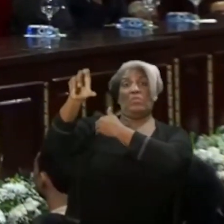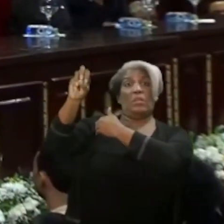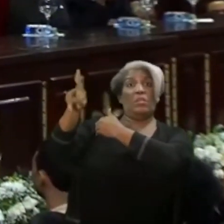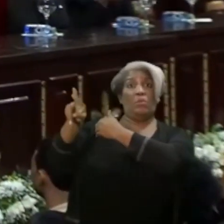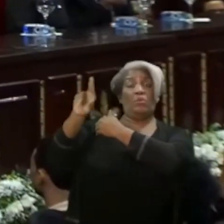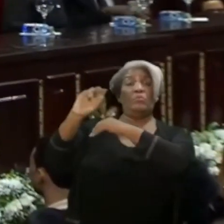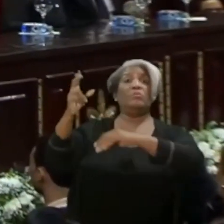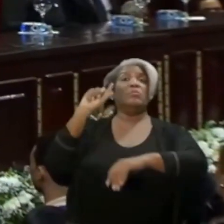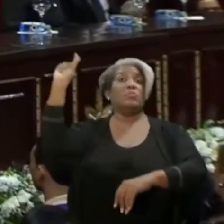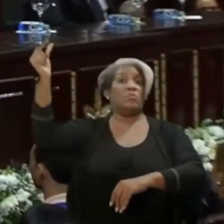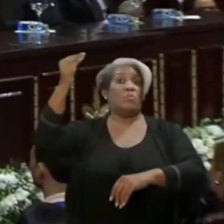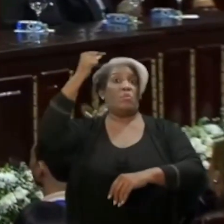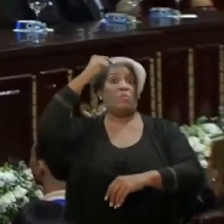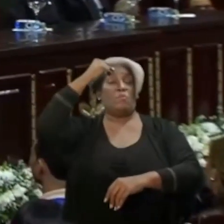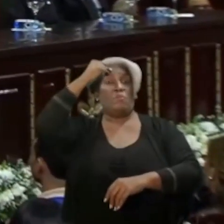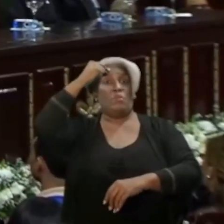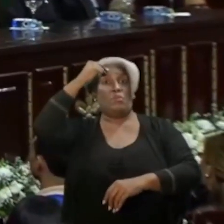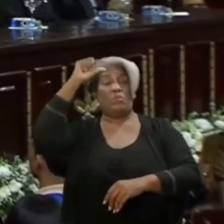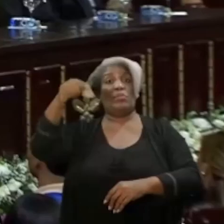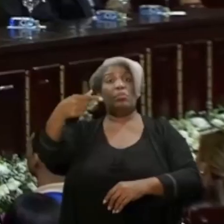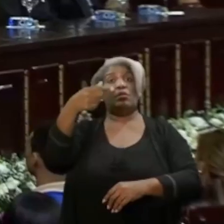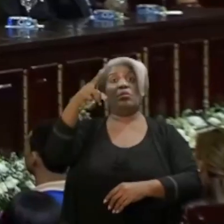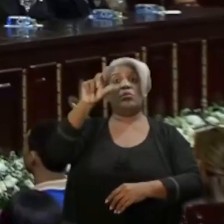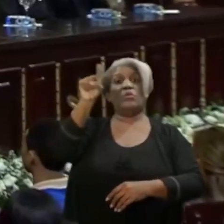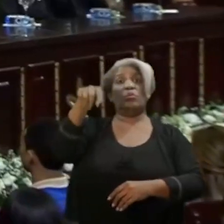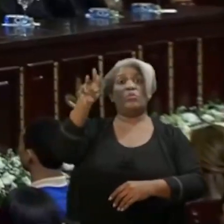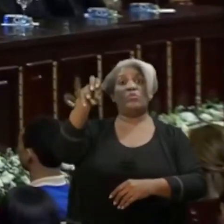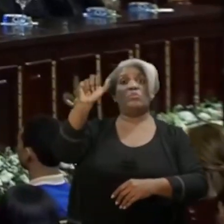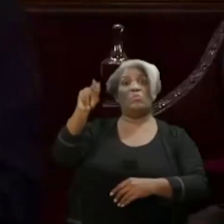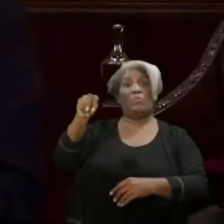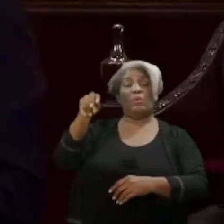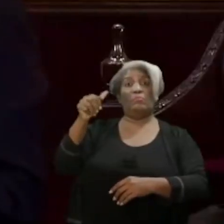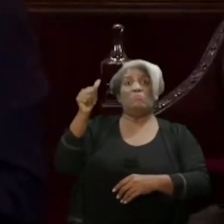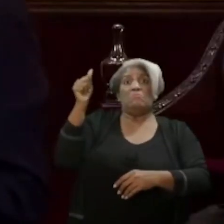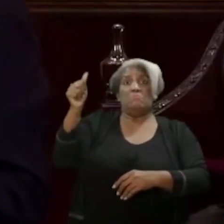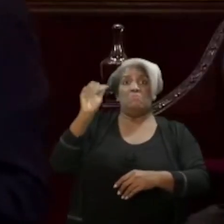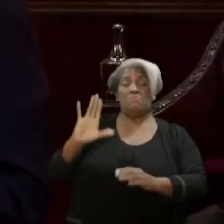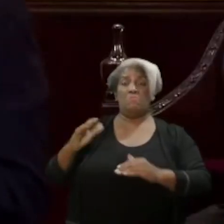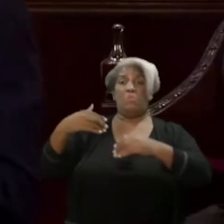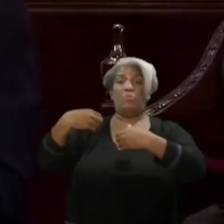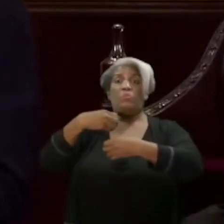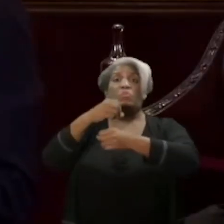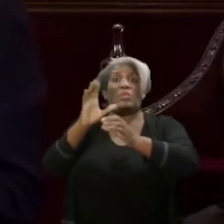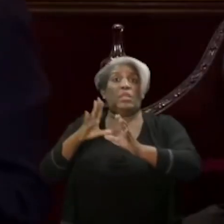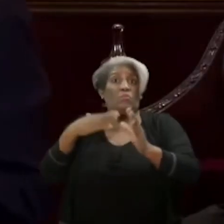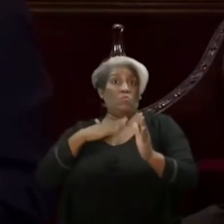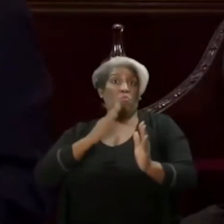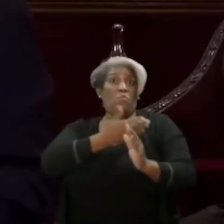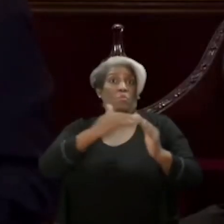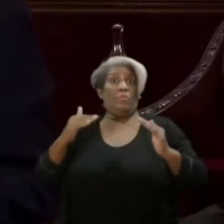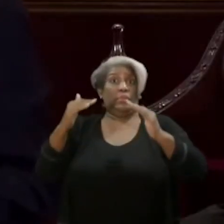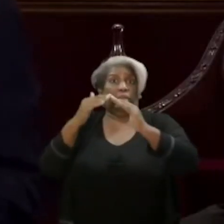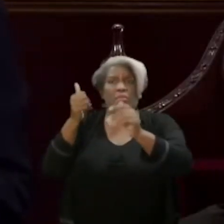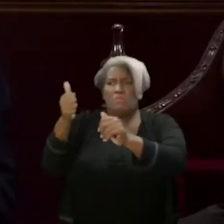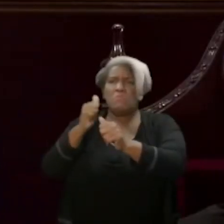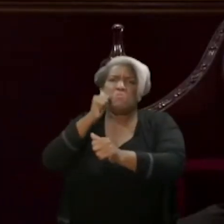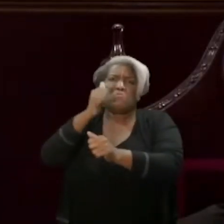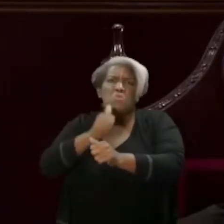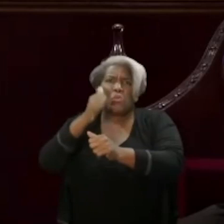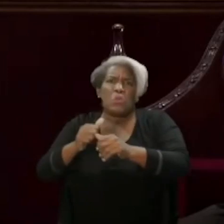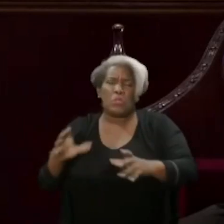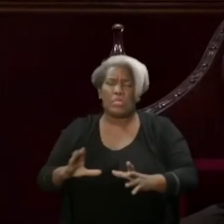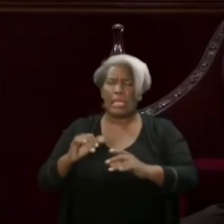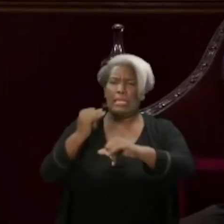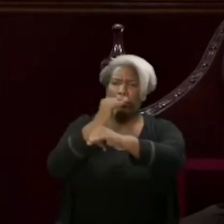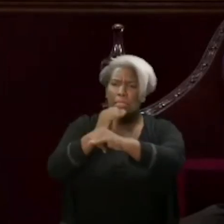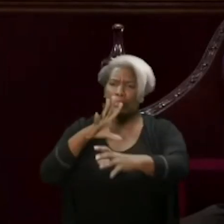Guzmán, revisando en su estudio privado de nuestra casa, casi todas las noches, las auditorías realizadas a las instituciones